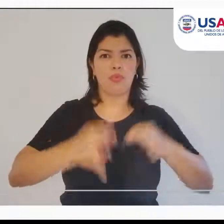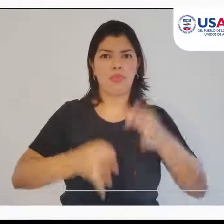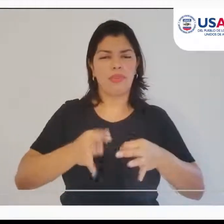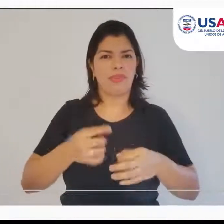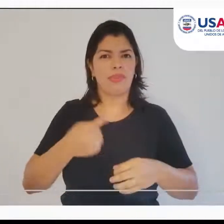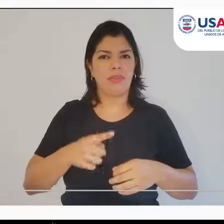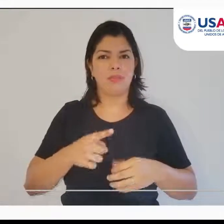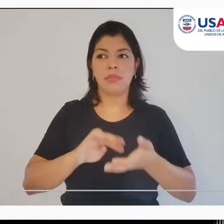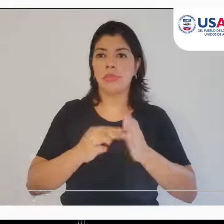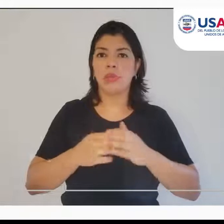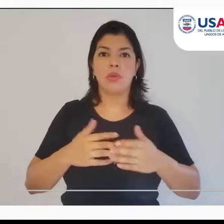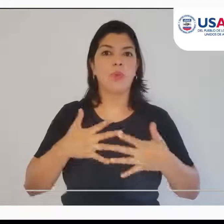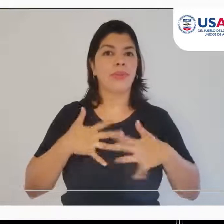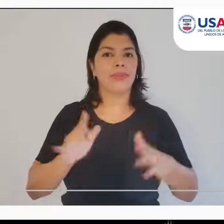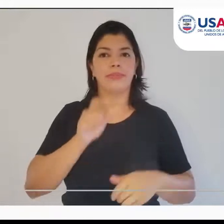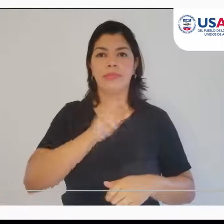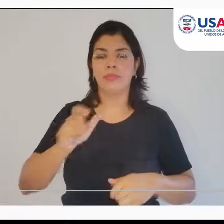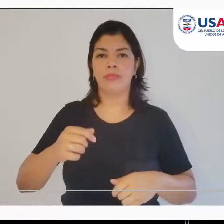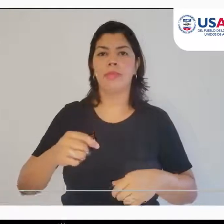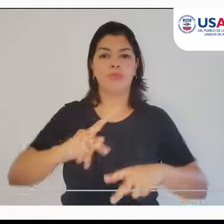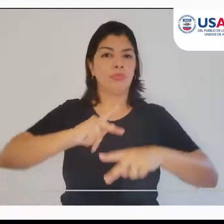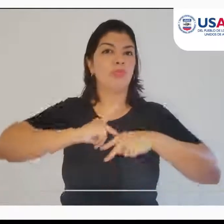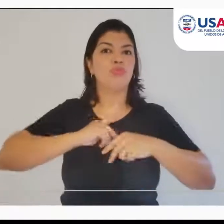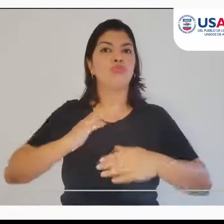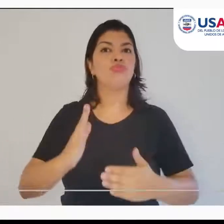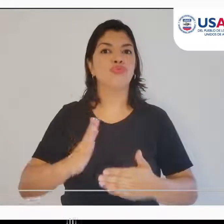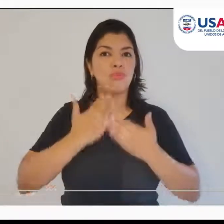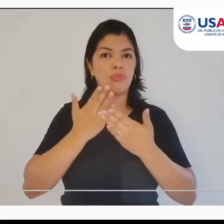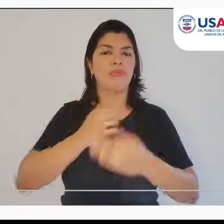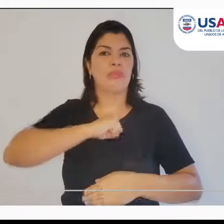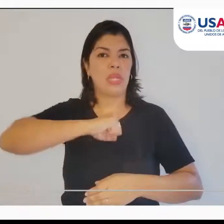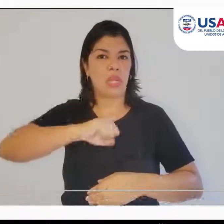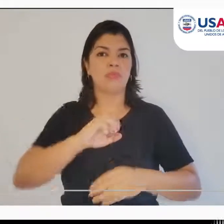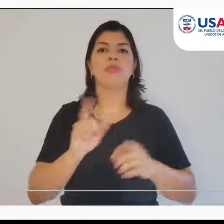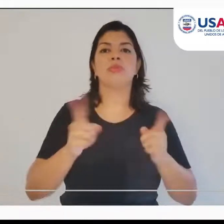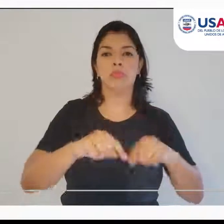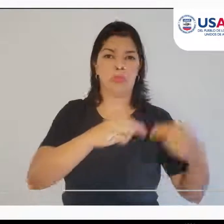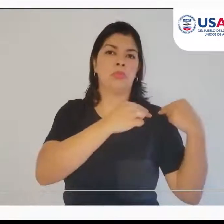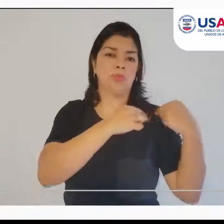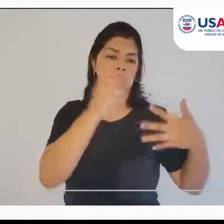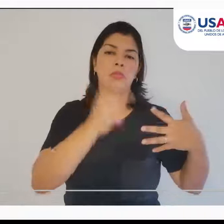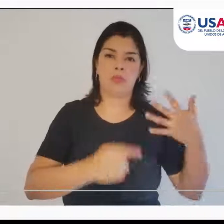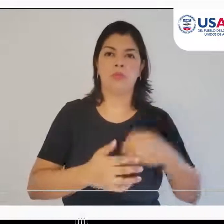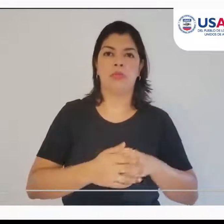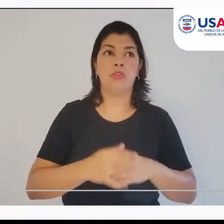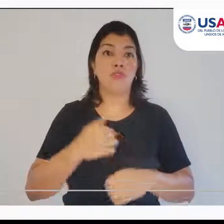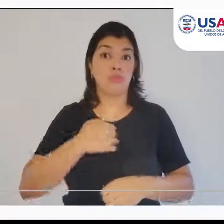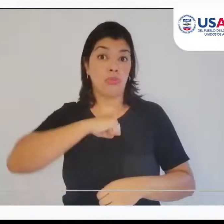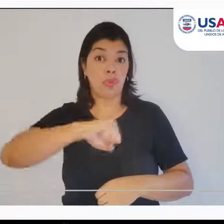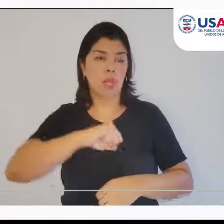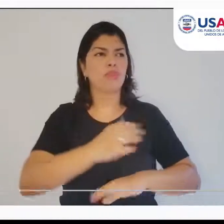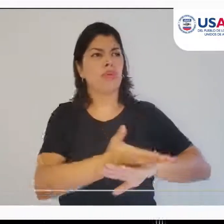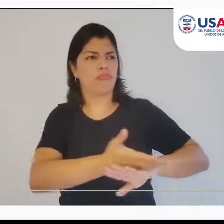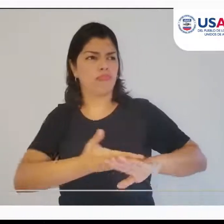las personas de ser titulares de derechos y obligaciones, ¿sí? De poder exigir sus derechos y de